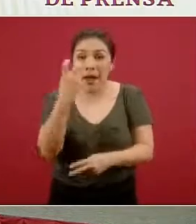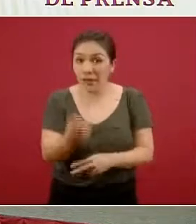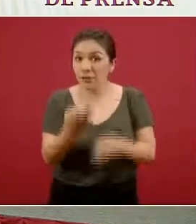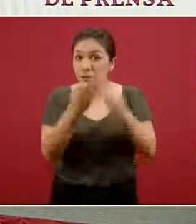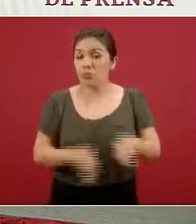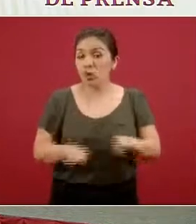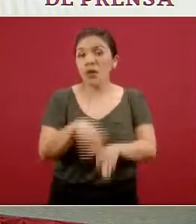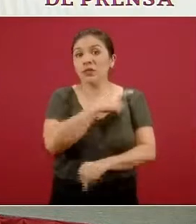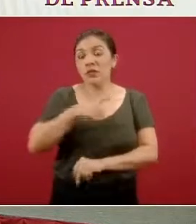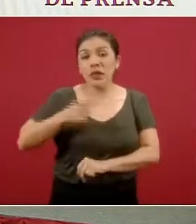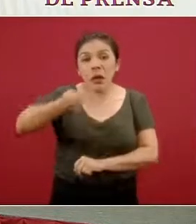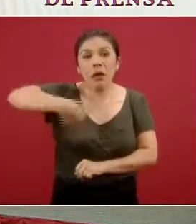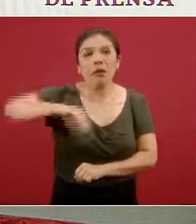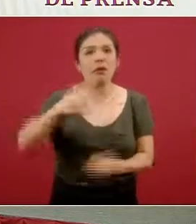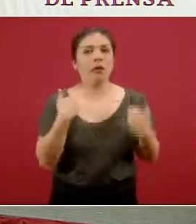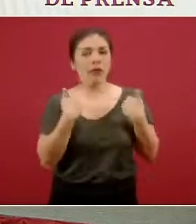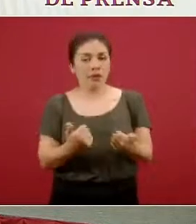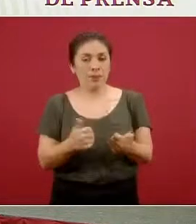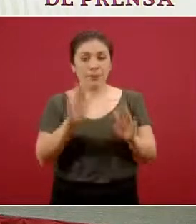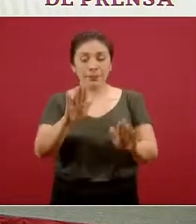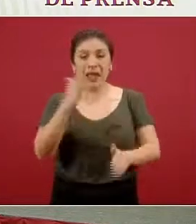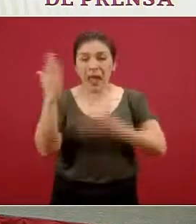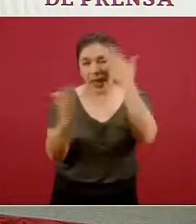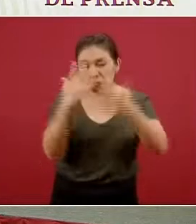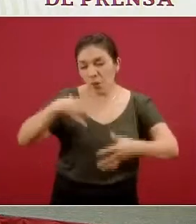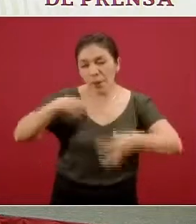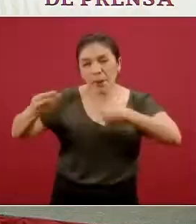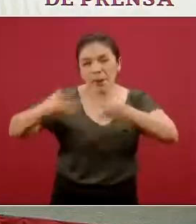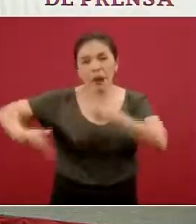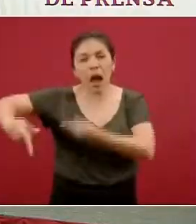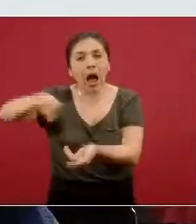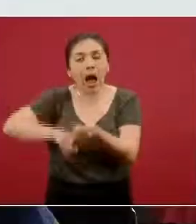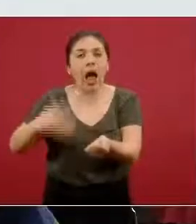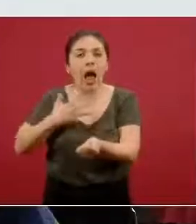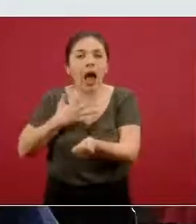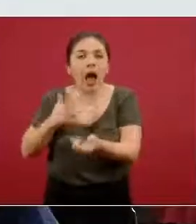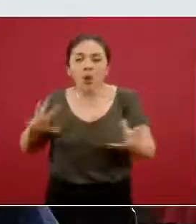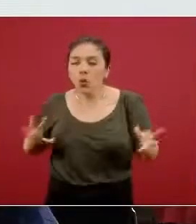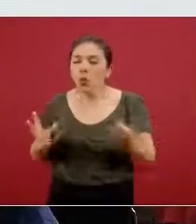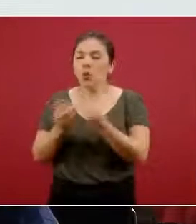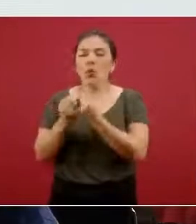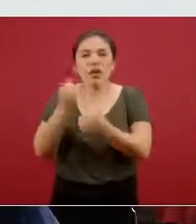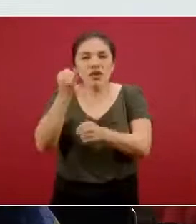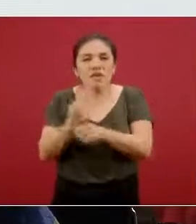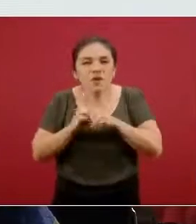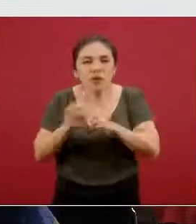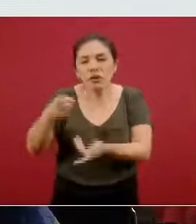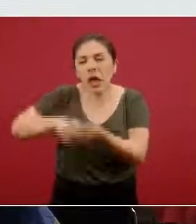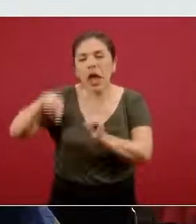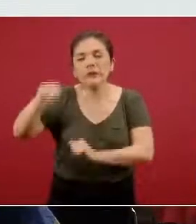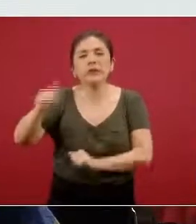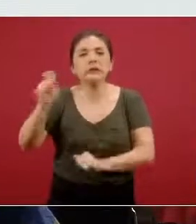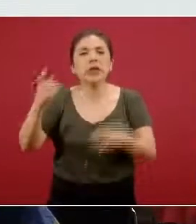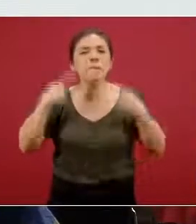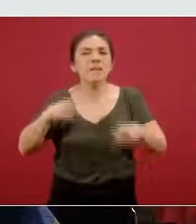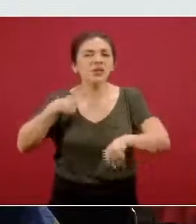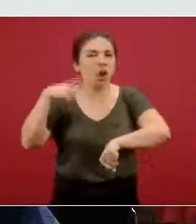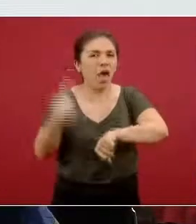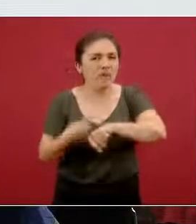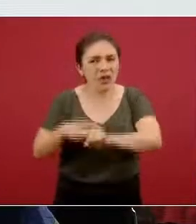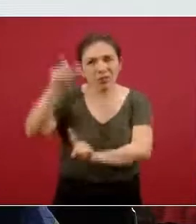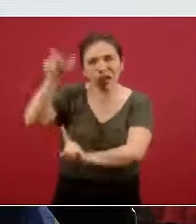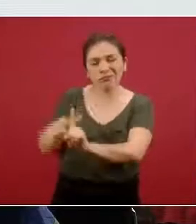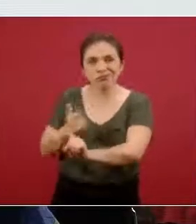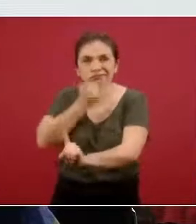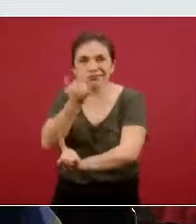tenerlo presente, el estudio epidemiológico, que es el que recaba toda la información de una persona que está enferma, que presenta signos y